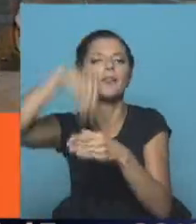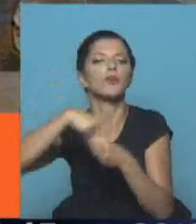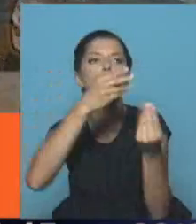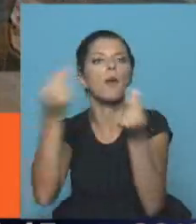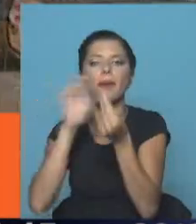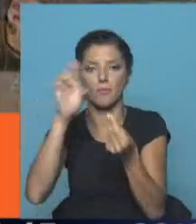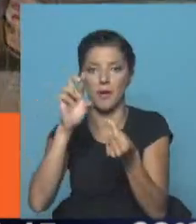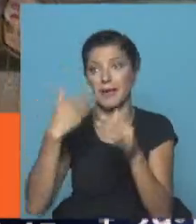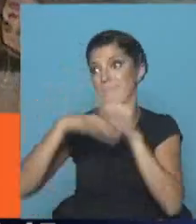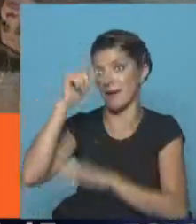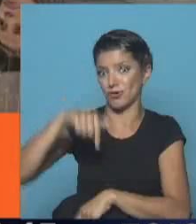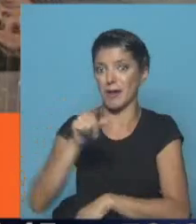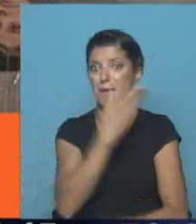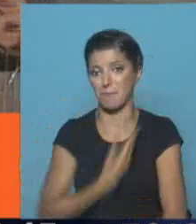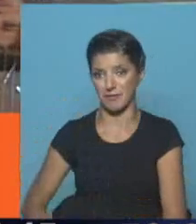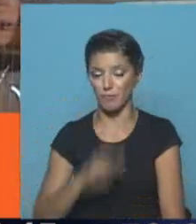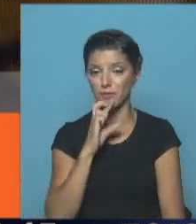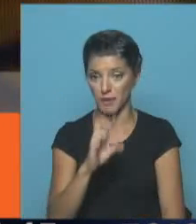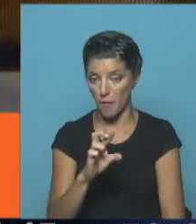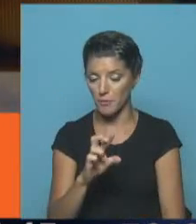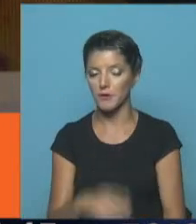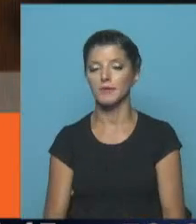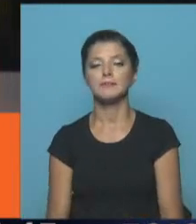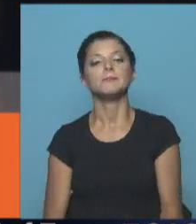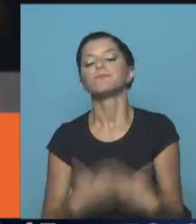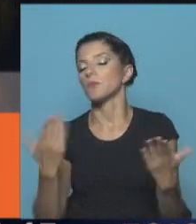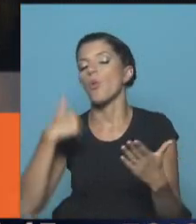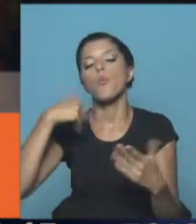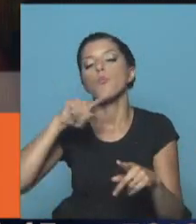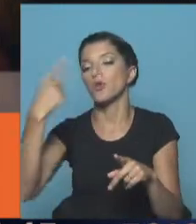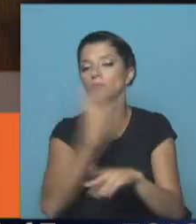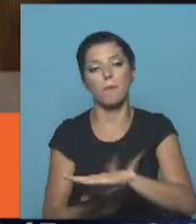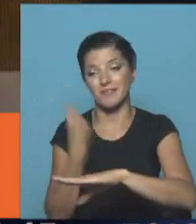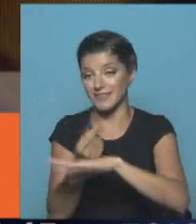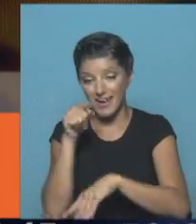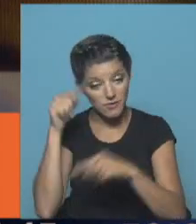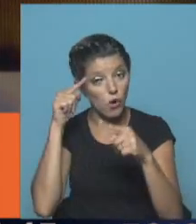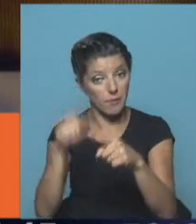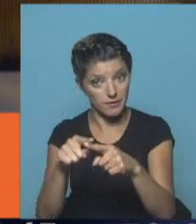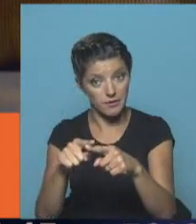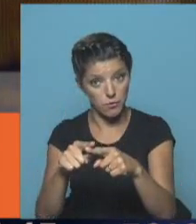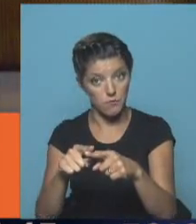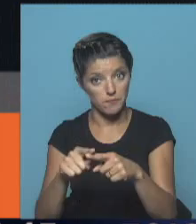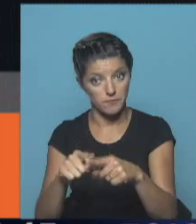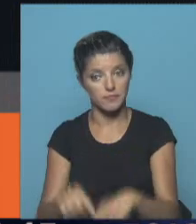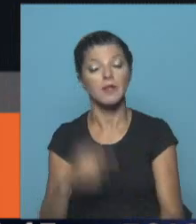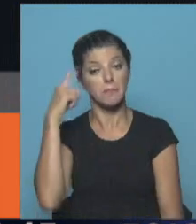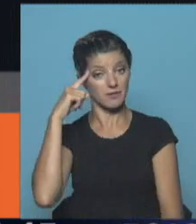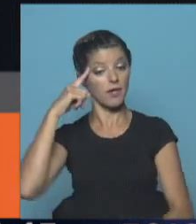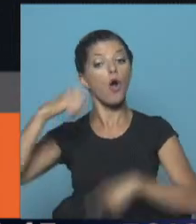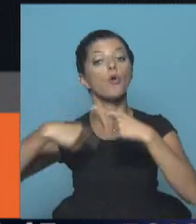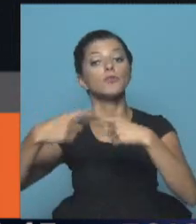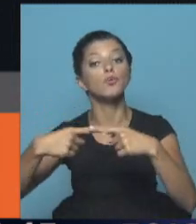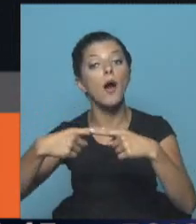tiempos de Trump. Digamos, este es el desafío para cualquier gobierno que suceda y pretenda continuar con o tomar el legado